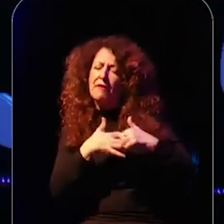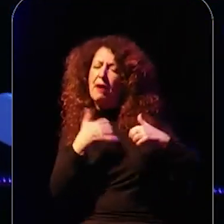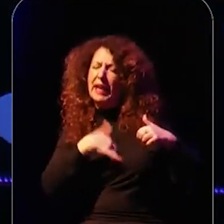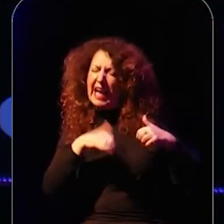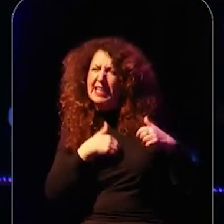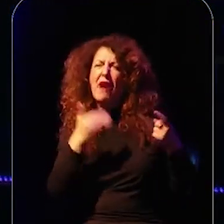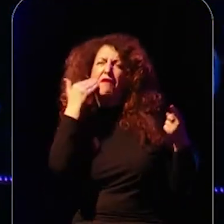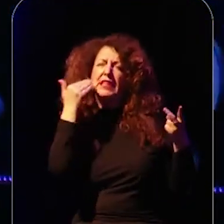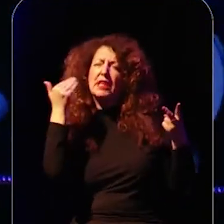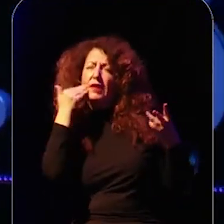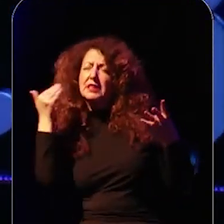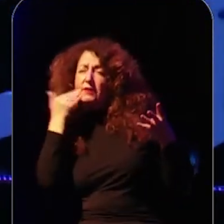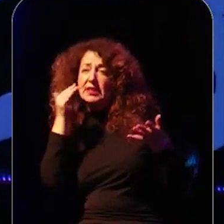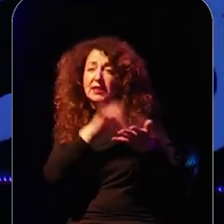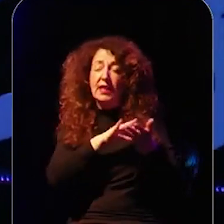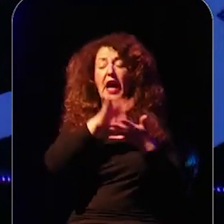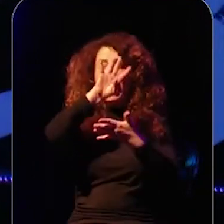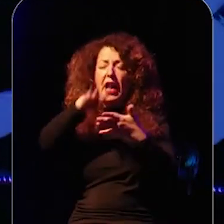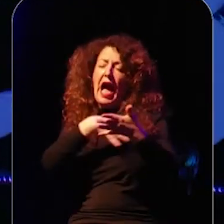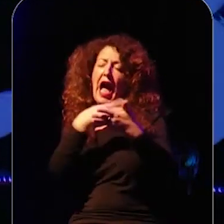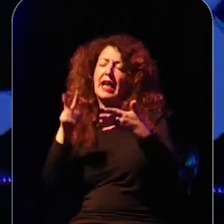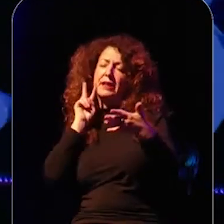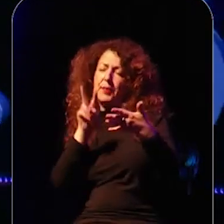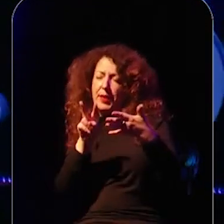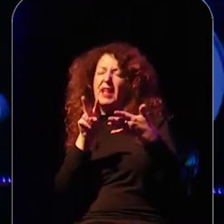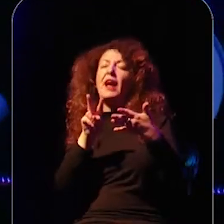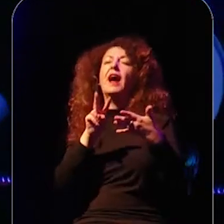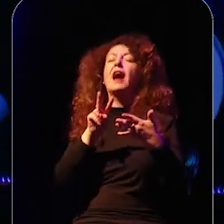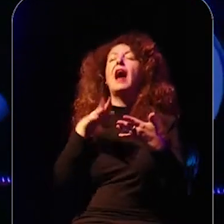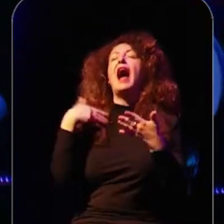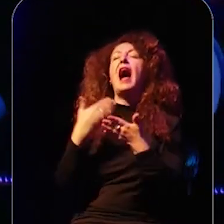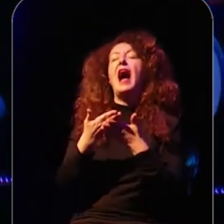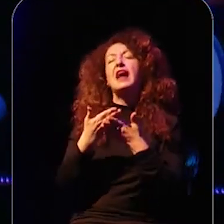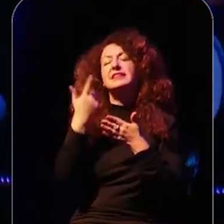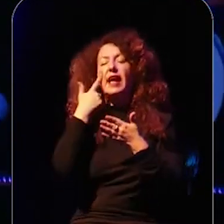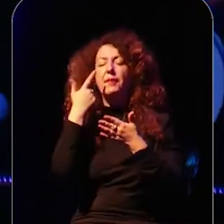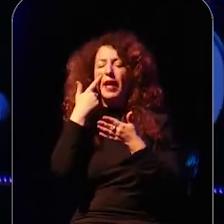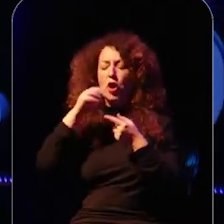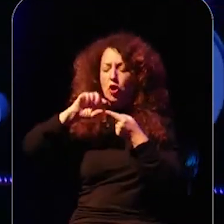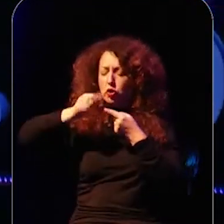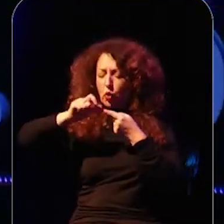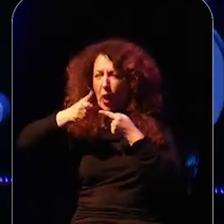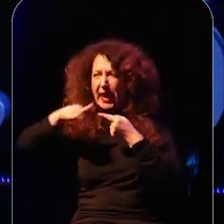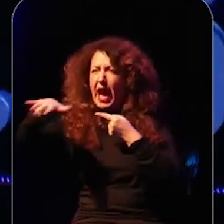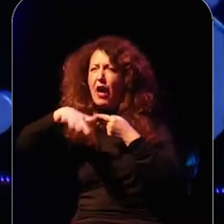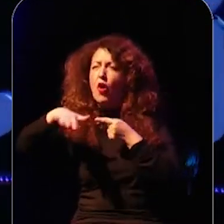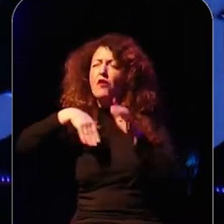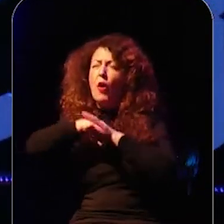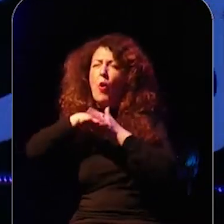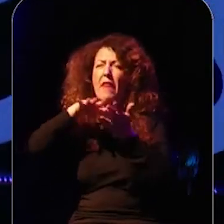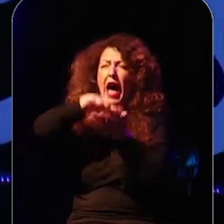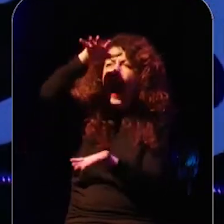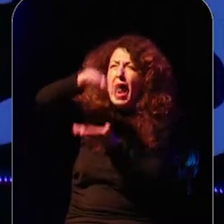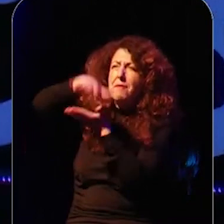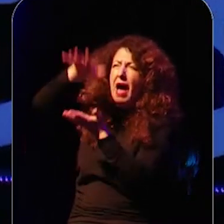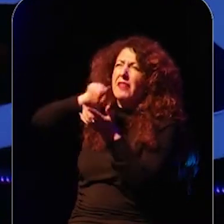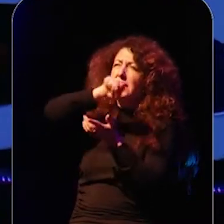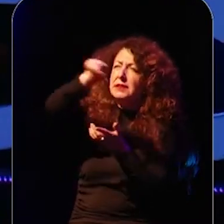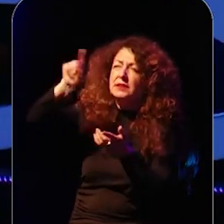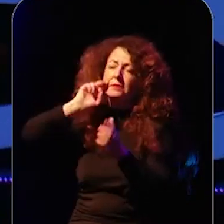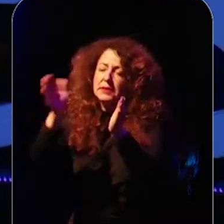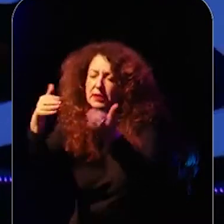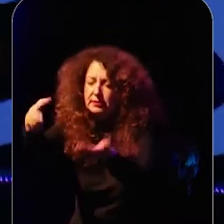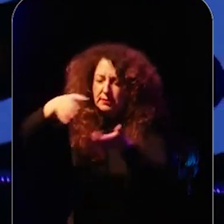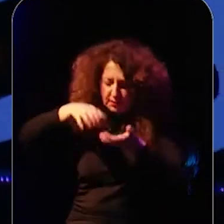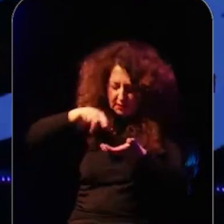la fecha, se cruzaba con el calendario y les decía hasta dónde estaba la última tuerca en su almacén, dónde tenían que ir a coger